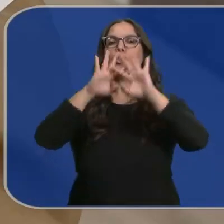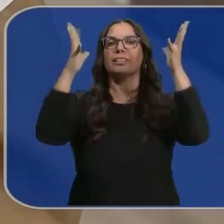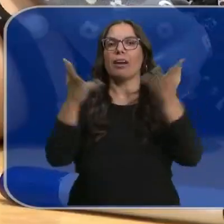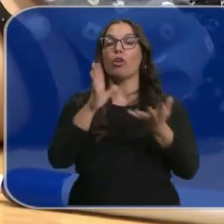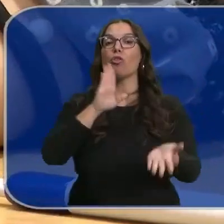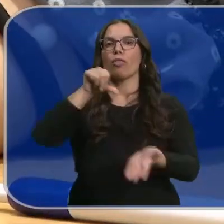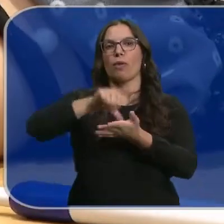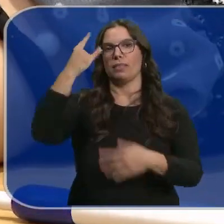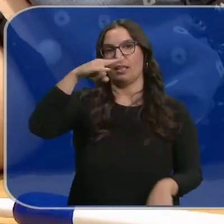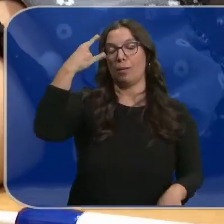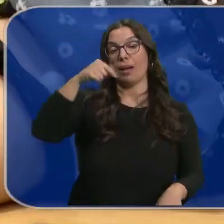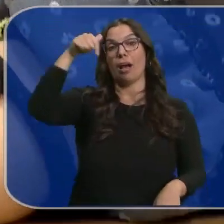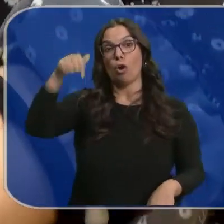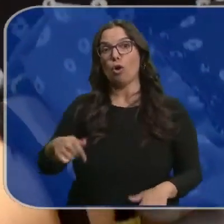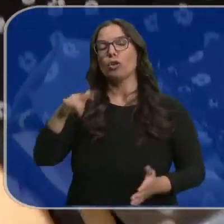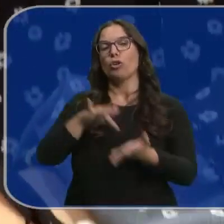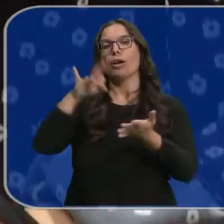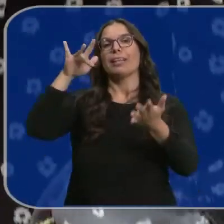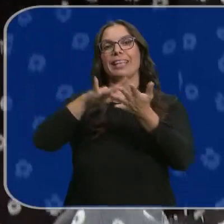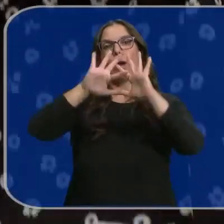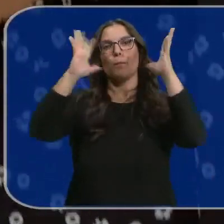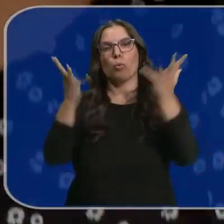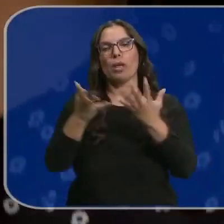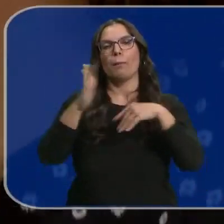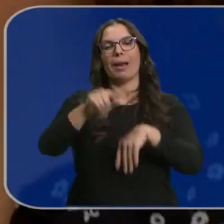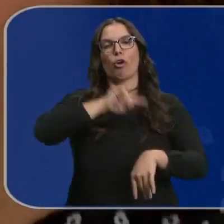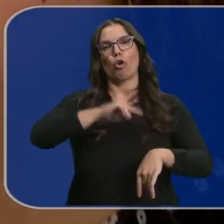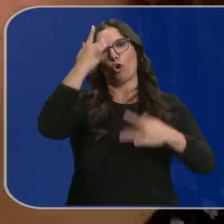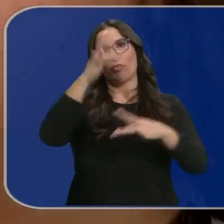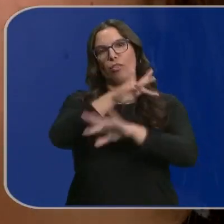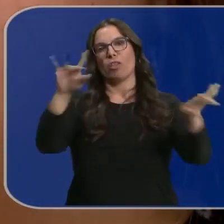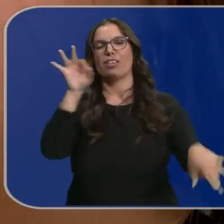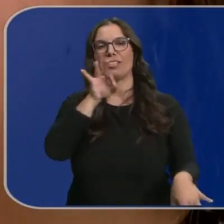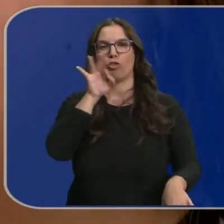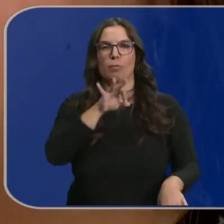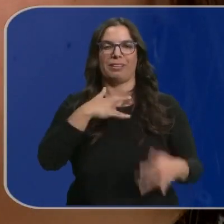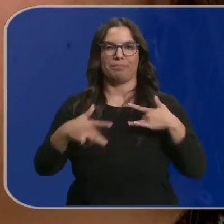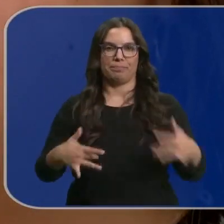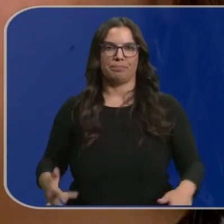en Salamanca. Hoy se celebra el Día Mundial para la Concienciación de este síndrome.